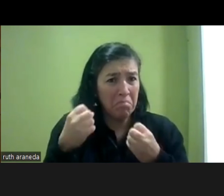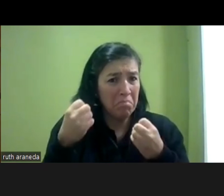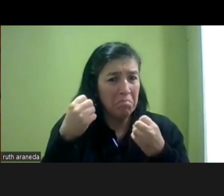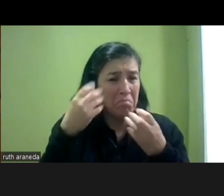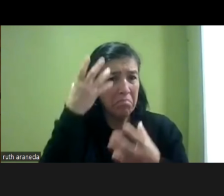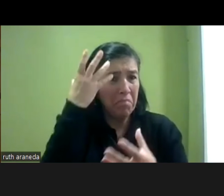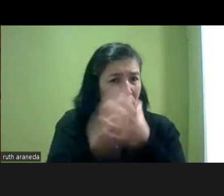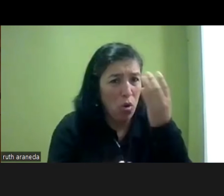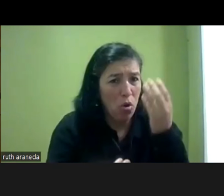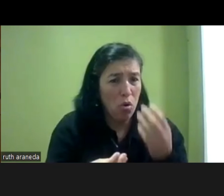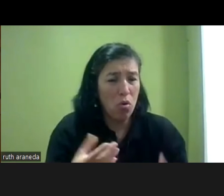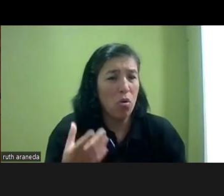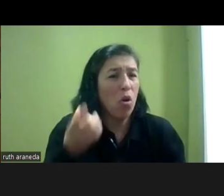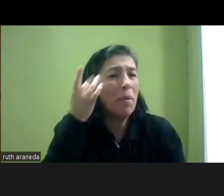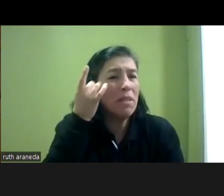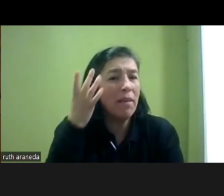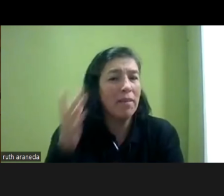Eh,